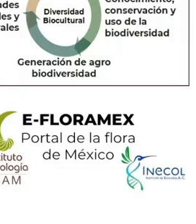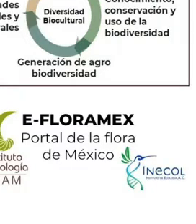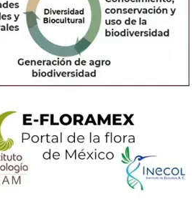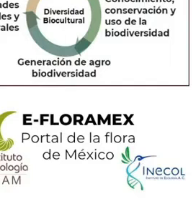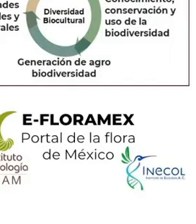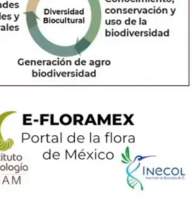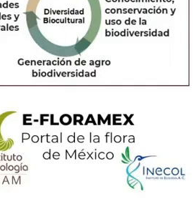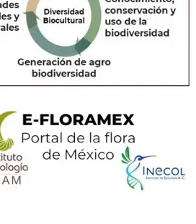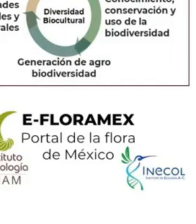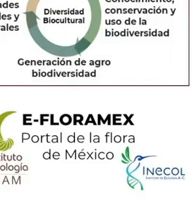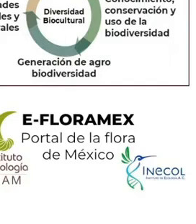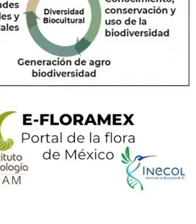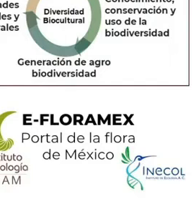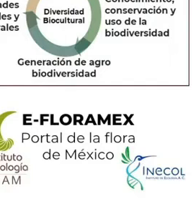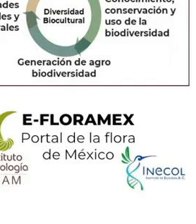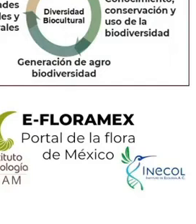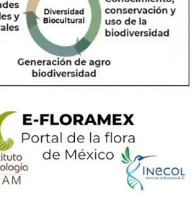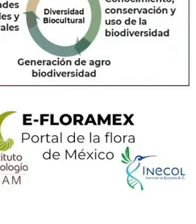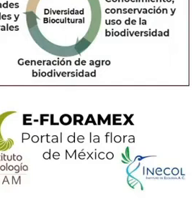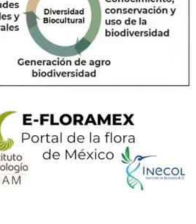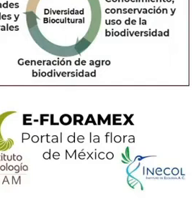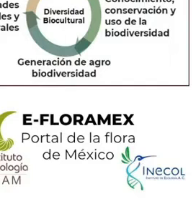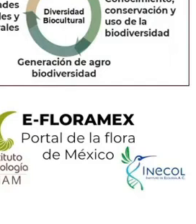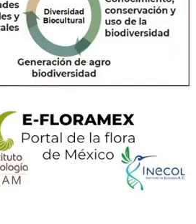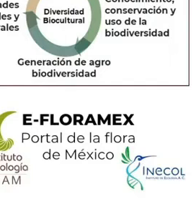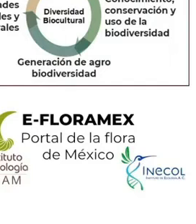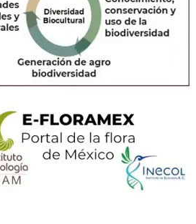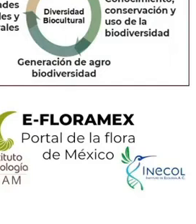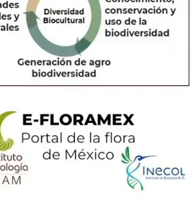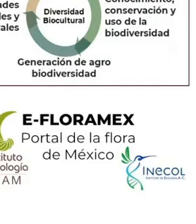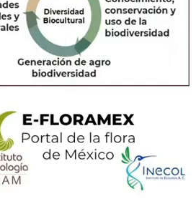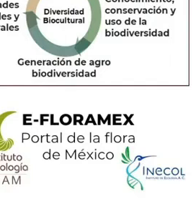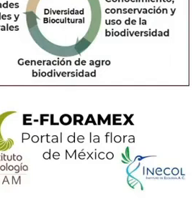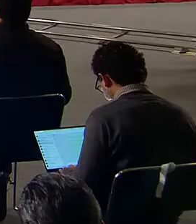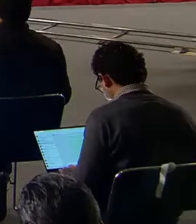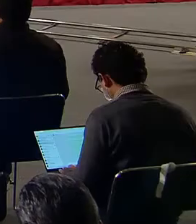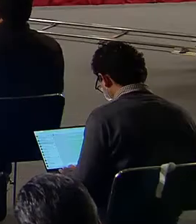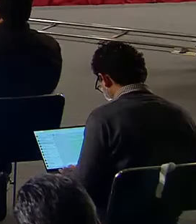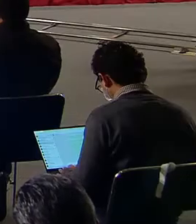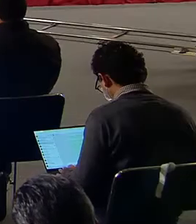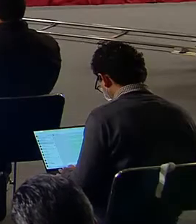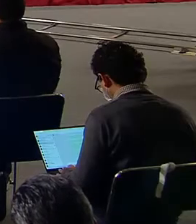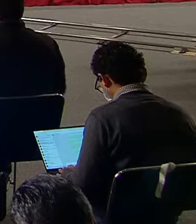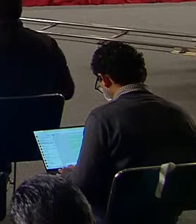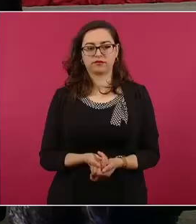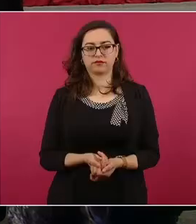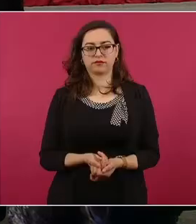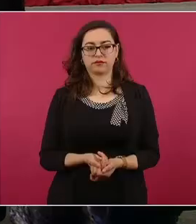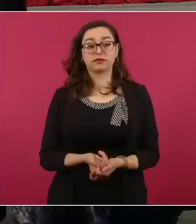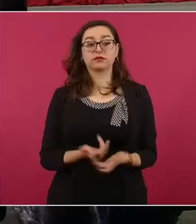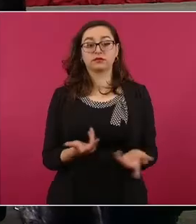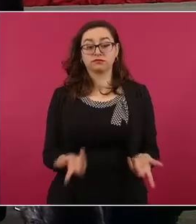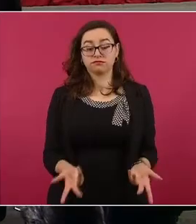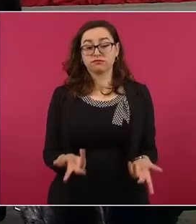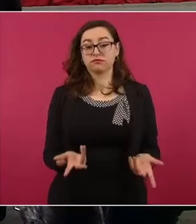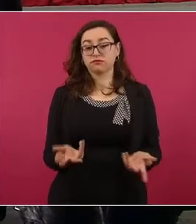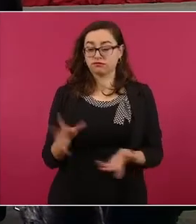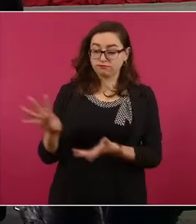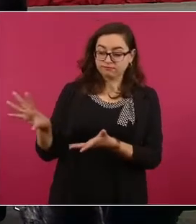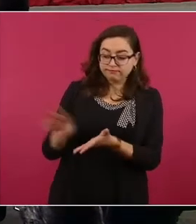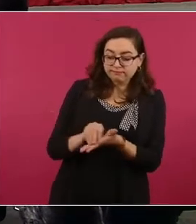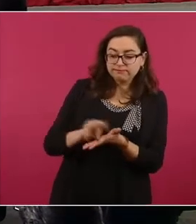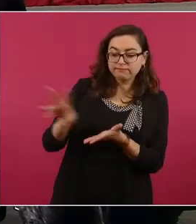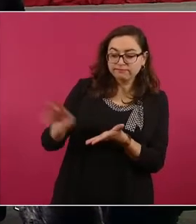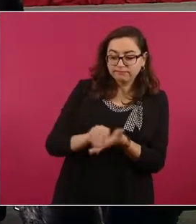esta riqueza, se integrará, por ejemplo, la flora de México en un solo documento accesible a todo